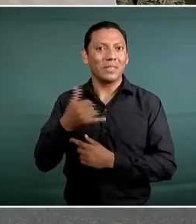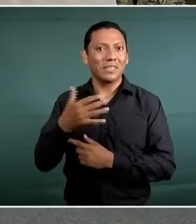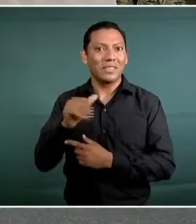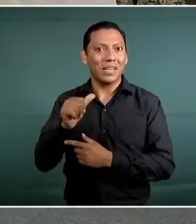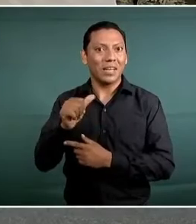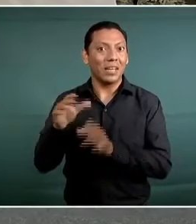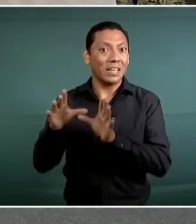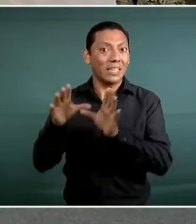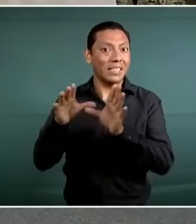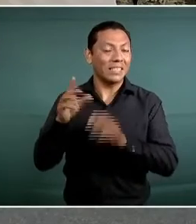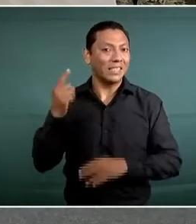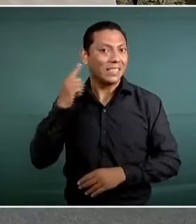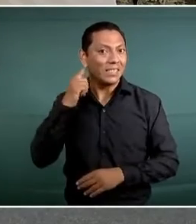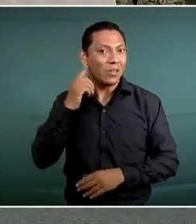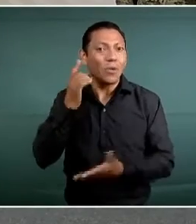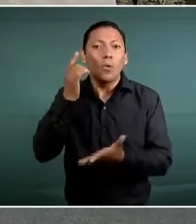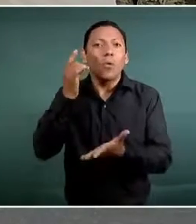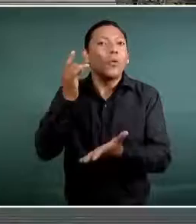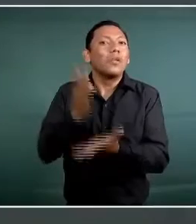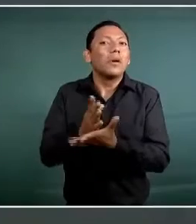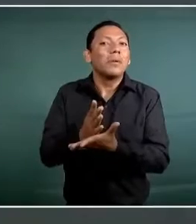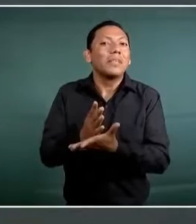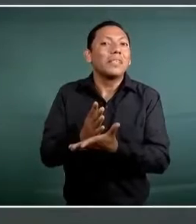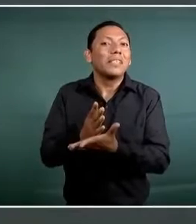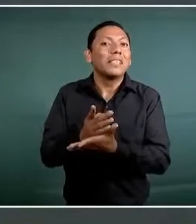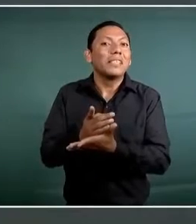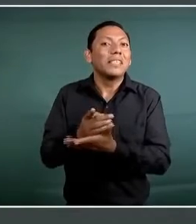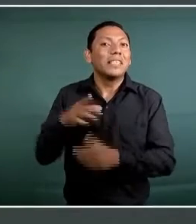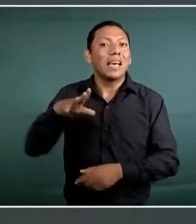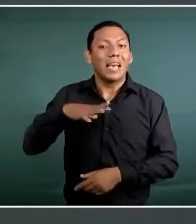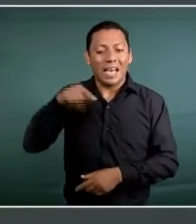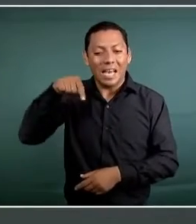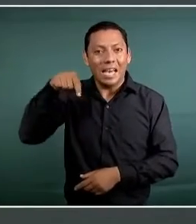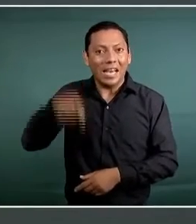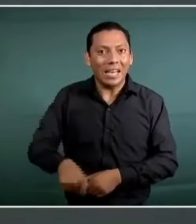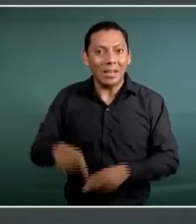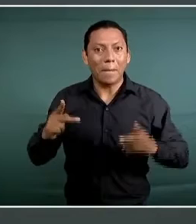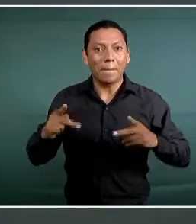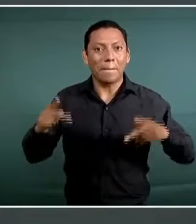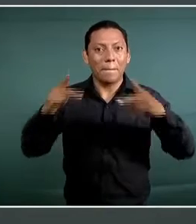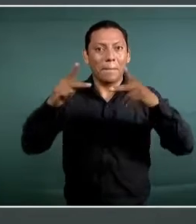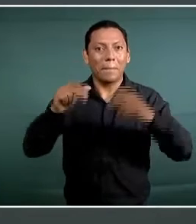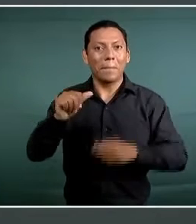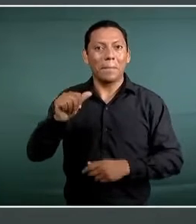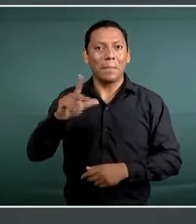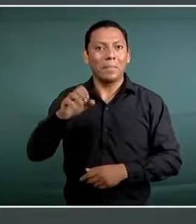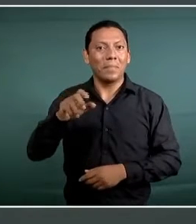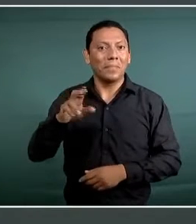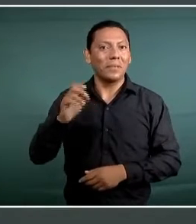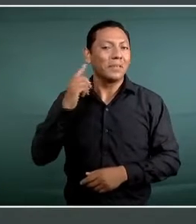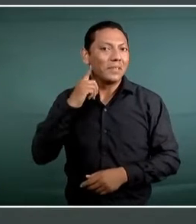es solamente aquí, en Palenque, se escucha.